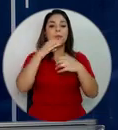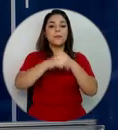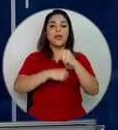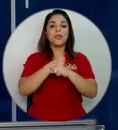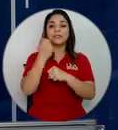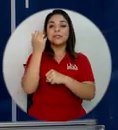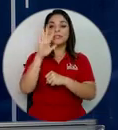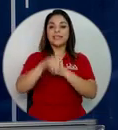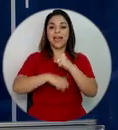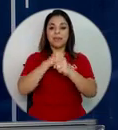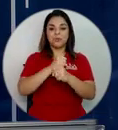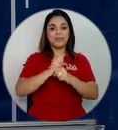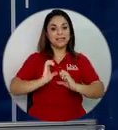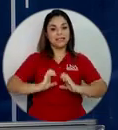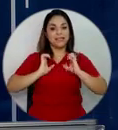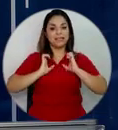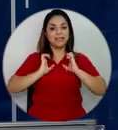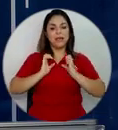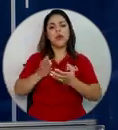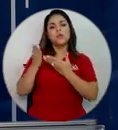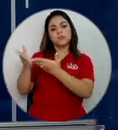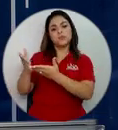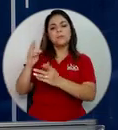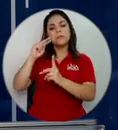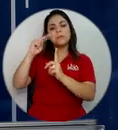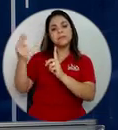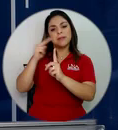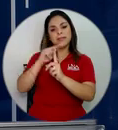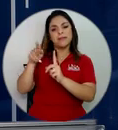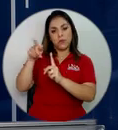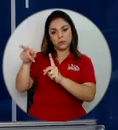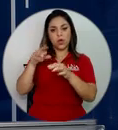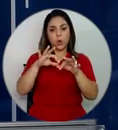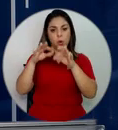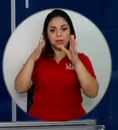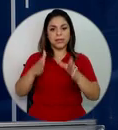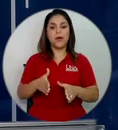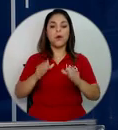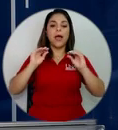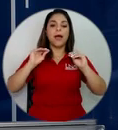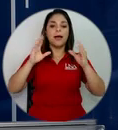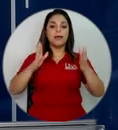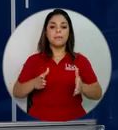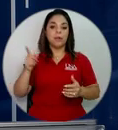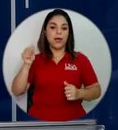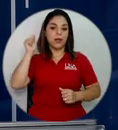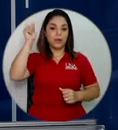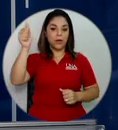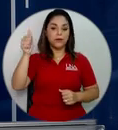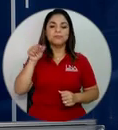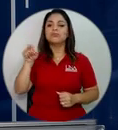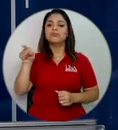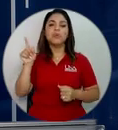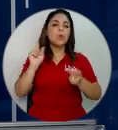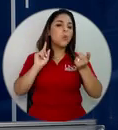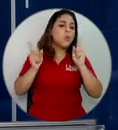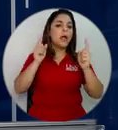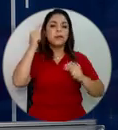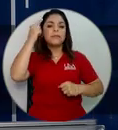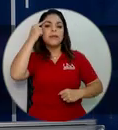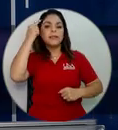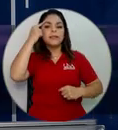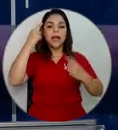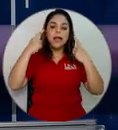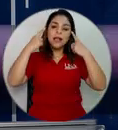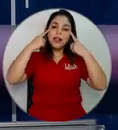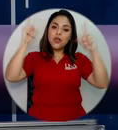años de existencia. Desde su perspectiva, Roberto, como coordinador académico de la sede interuniversitaria de Alajuela, ¿cuál considera usted que